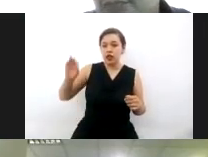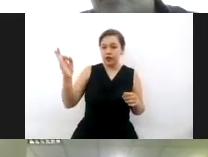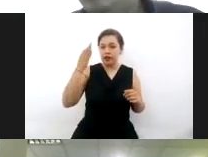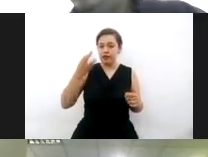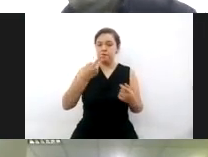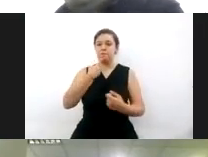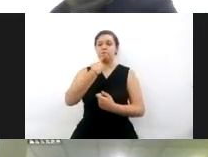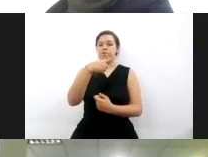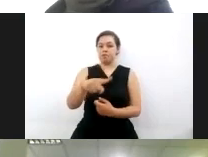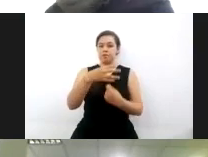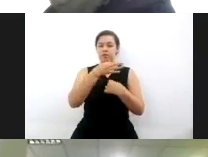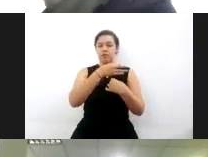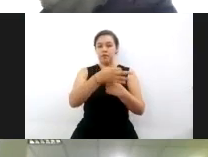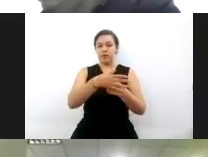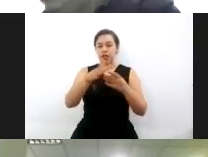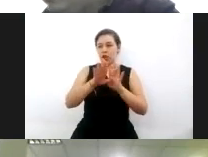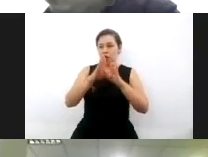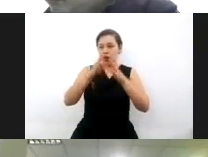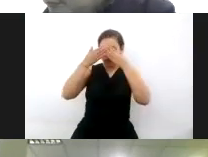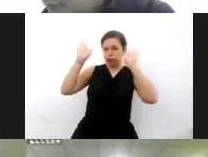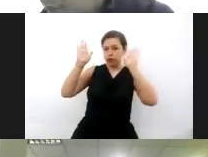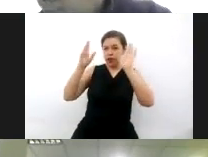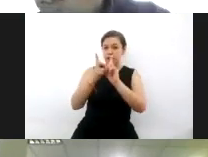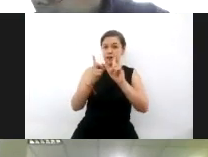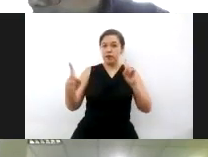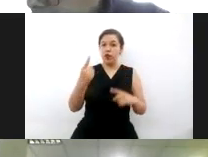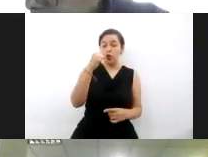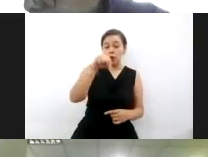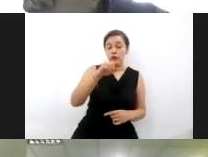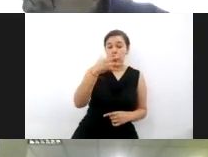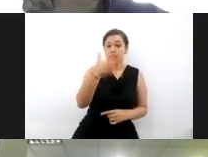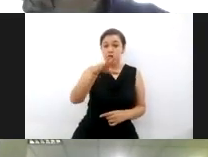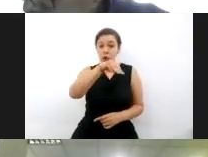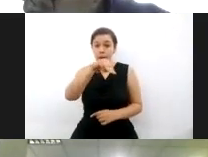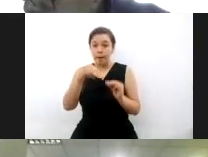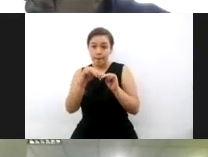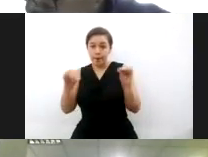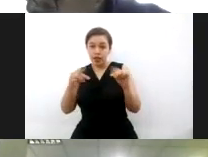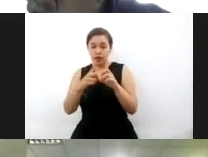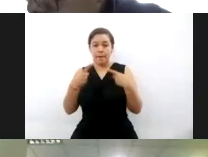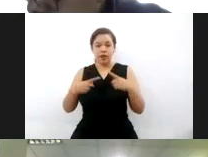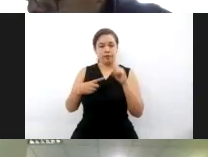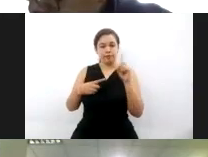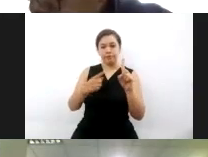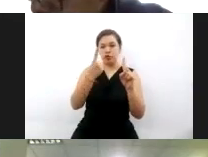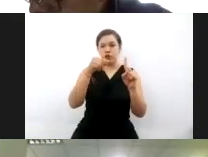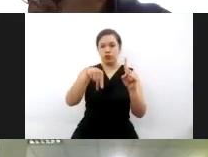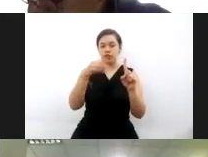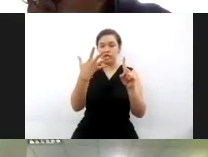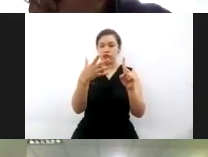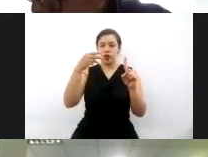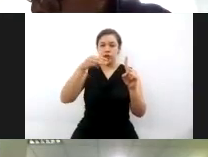hacía conciencia de mantener una distancia mínima de 1.5 metros entre persona y persona o en lugares muy